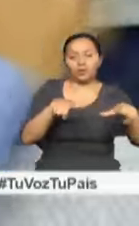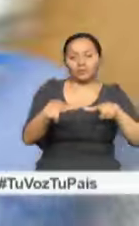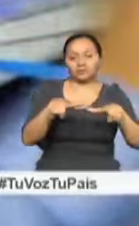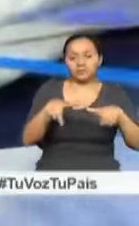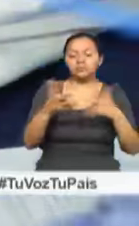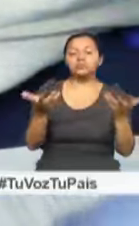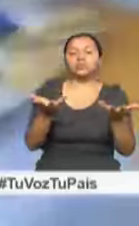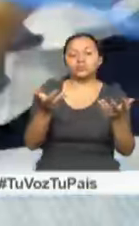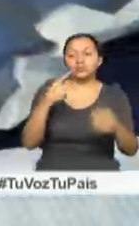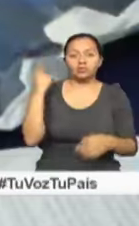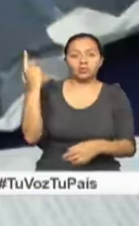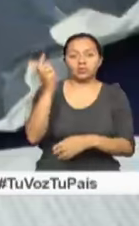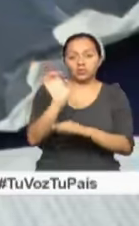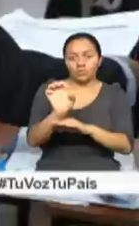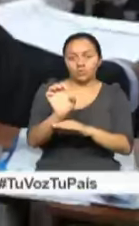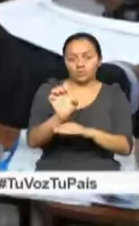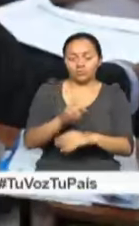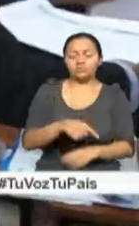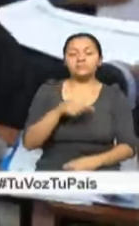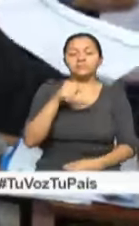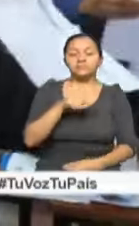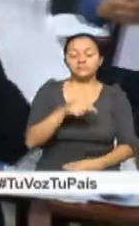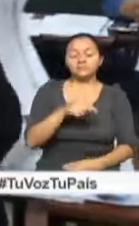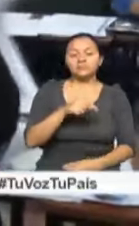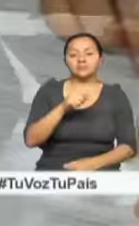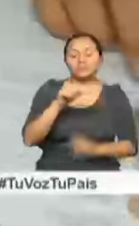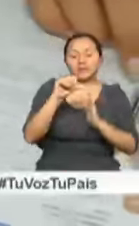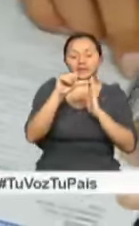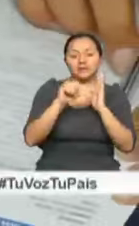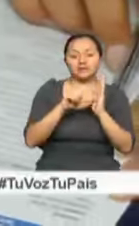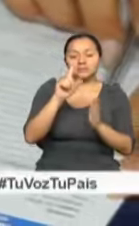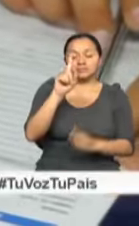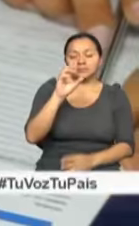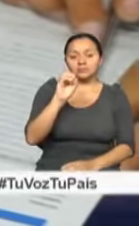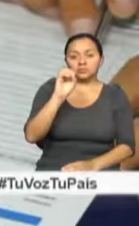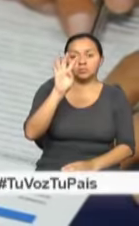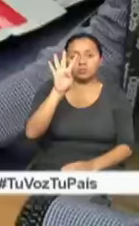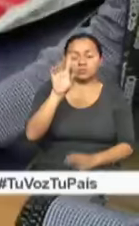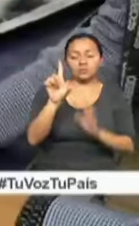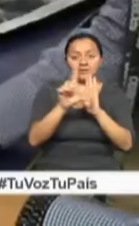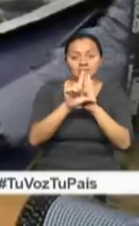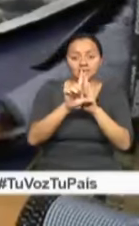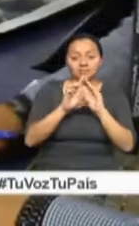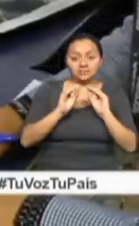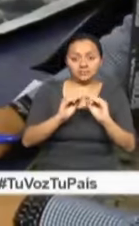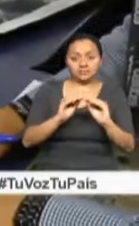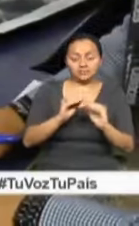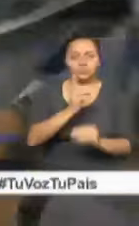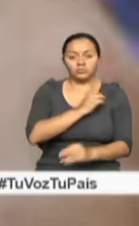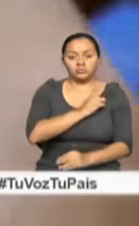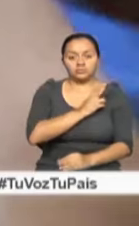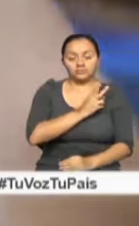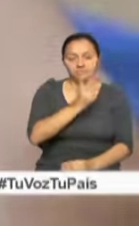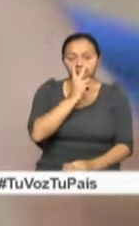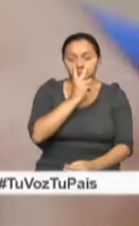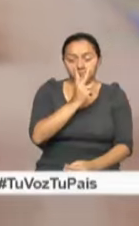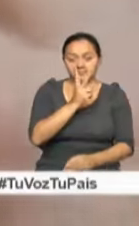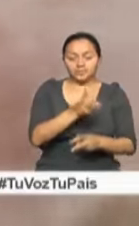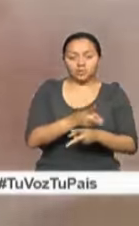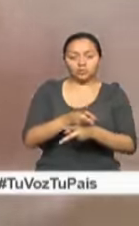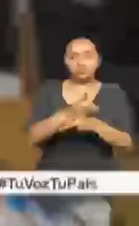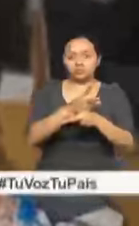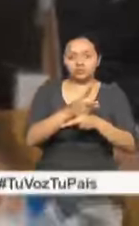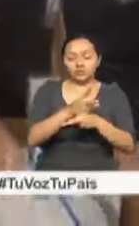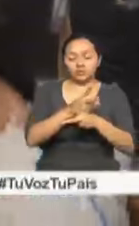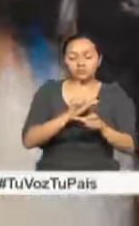distribuidos a nivel nacional. El artículo 104 de la Ley Orgánica de Educación Superior, LOES, define que el SEACES, en coordinación